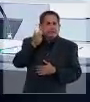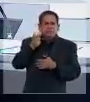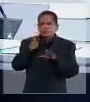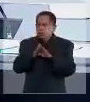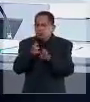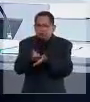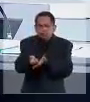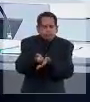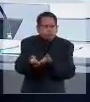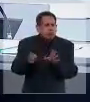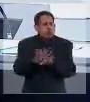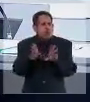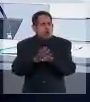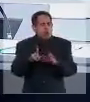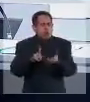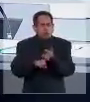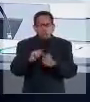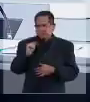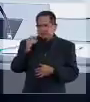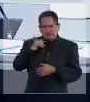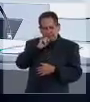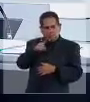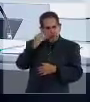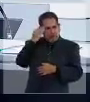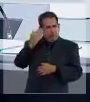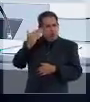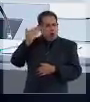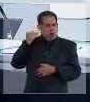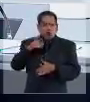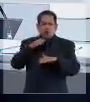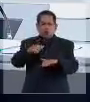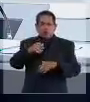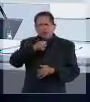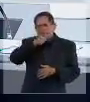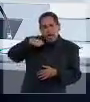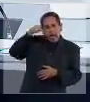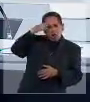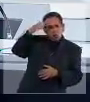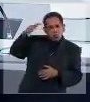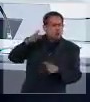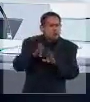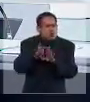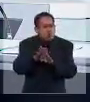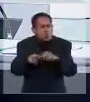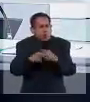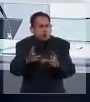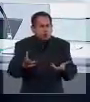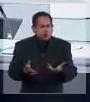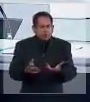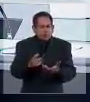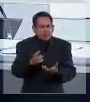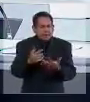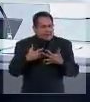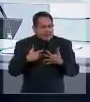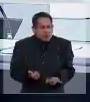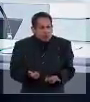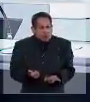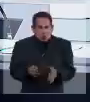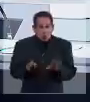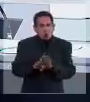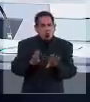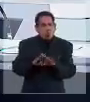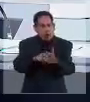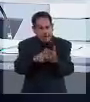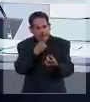doblar uno de hace mucho tiempo, que es el de los adultos mayores. Ayúdame a entender por qué esto de verdad va a